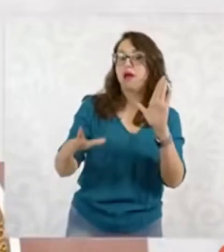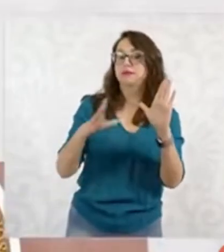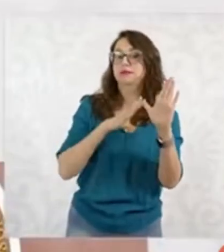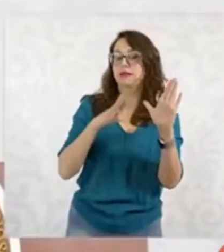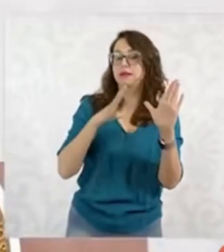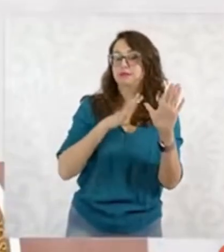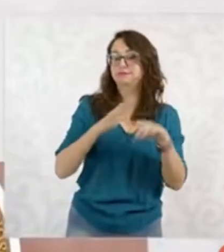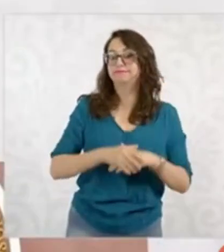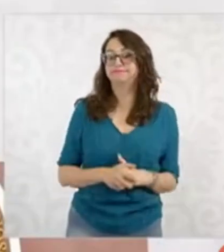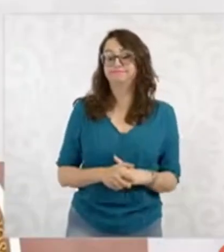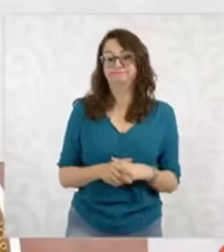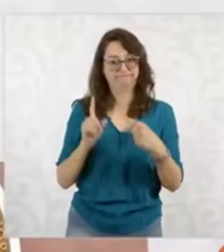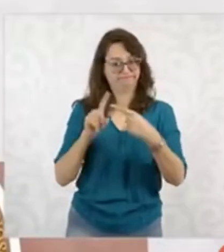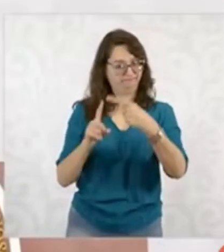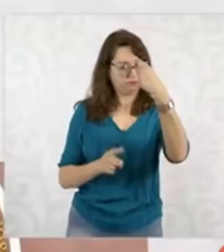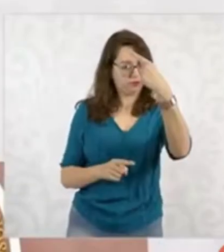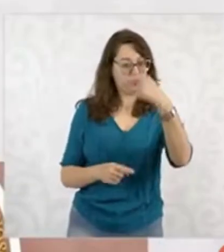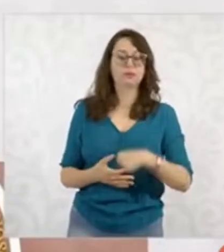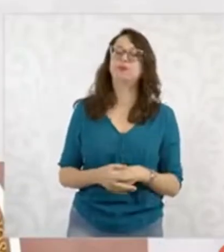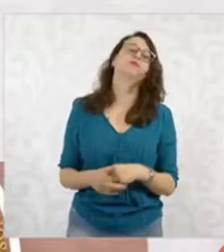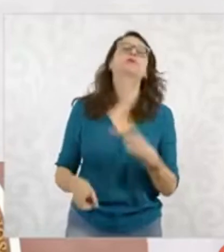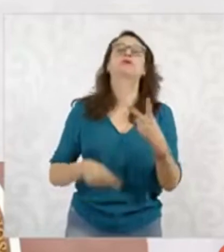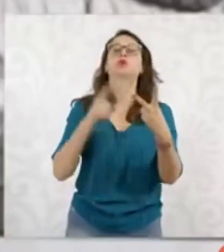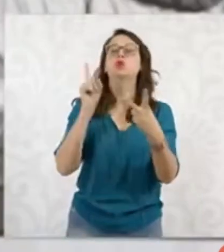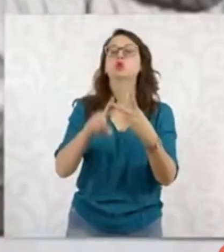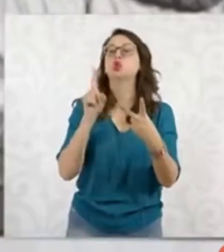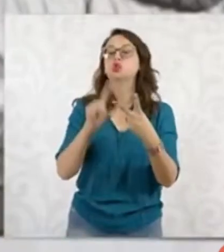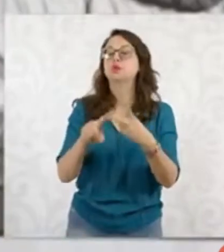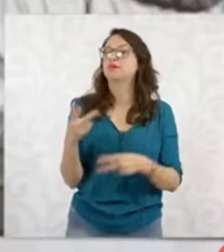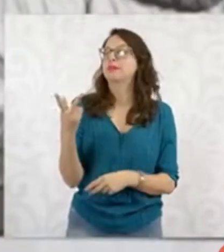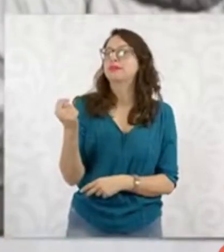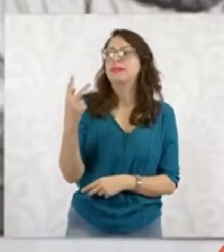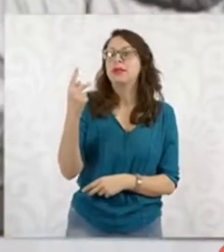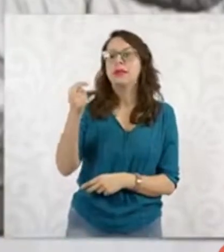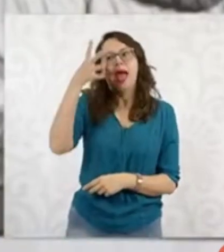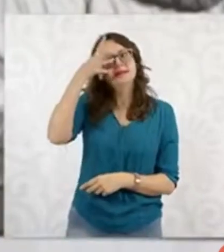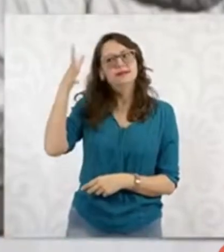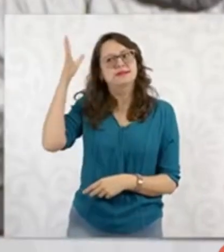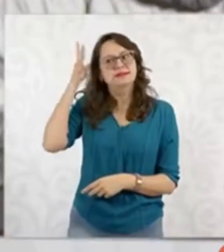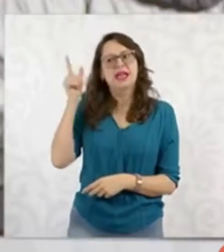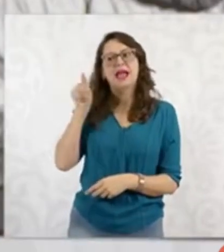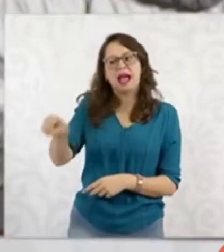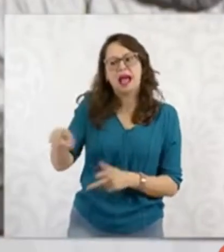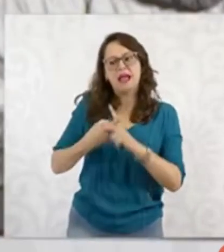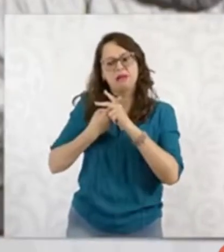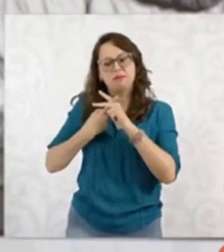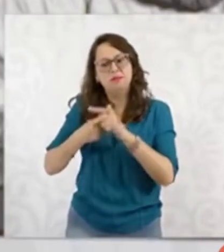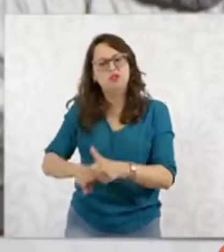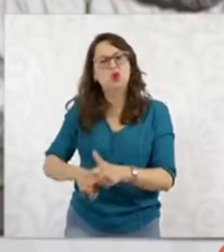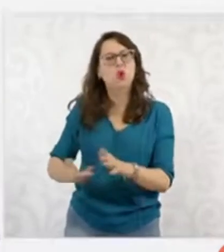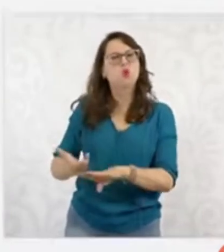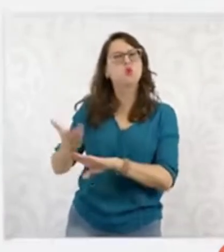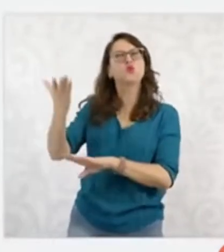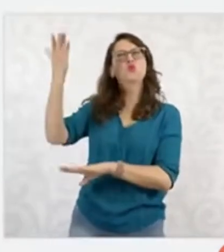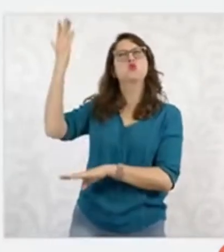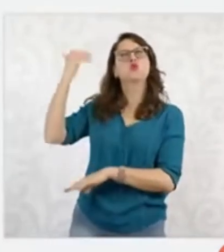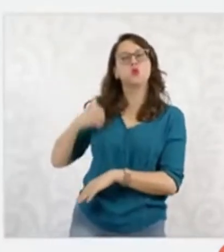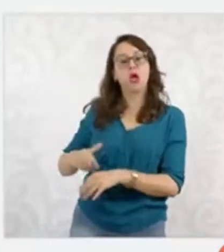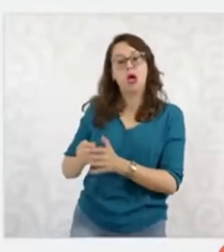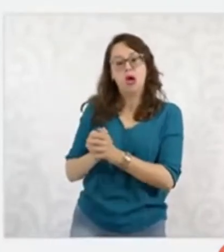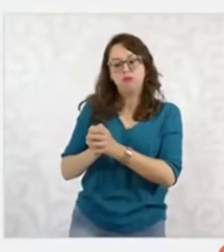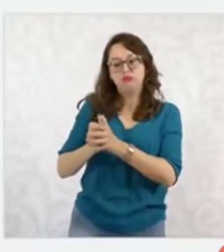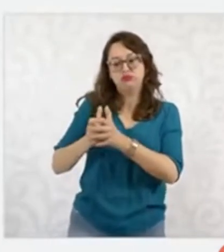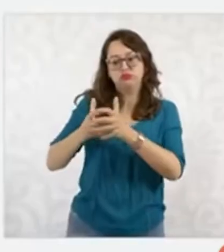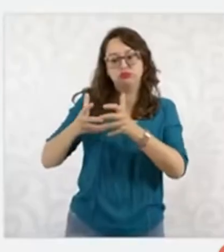Azteca, cómo fue que creció TV Azteca y por qué es tan danada